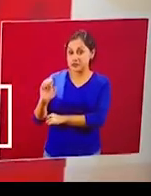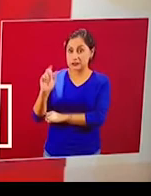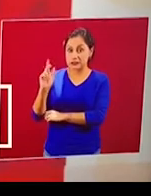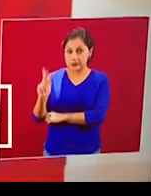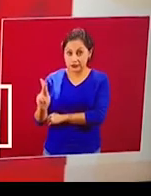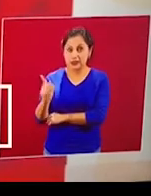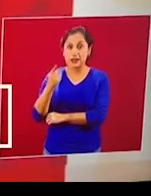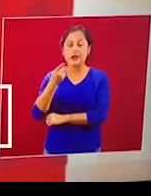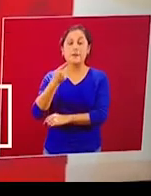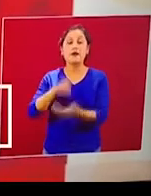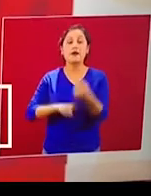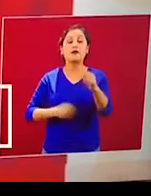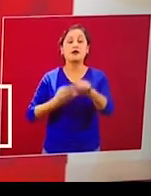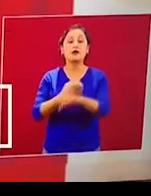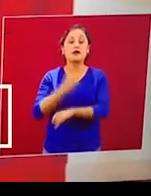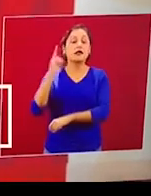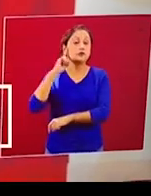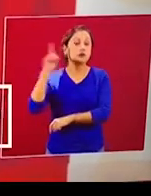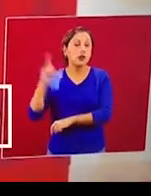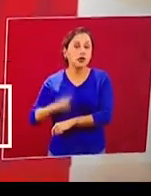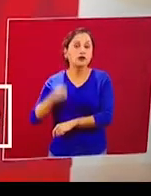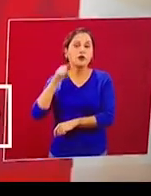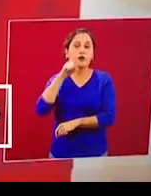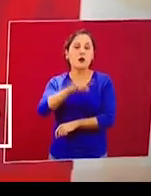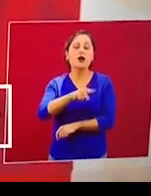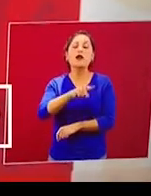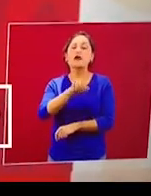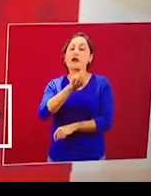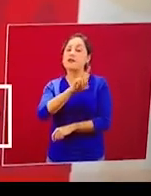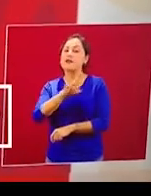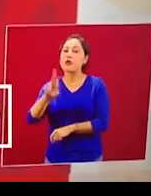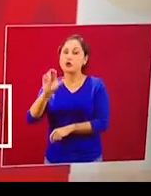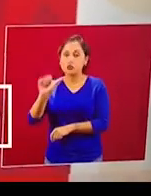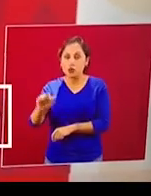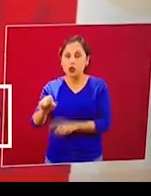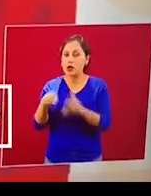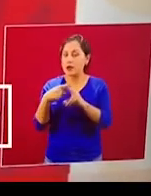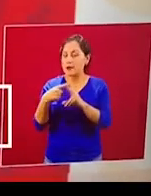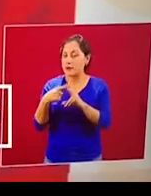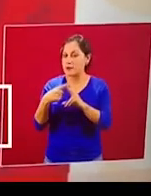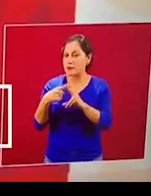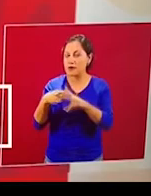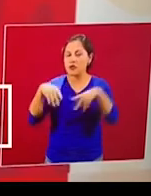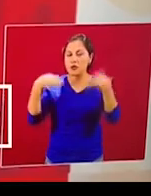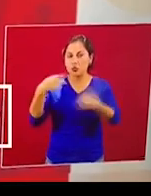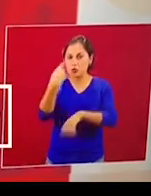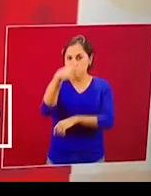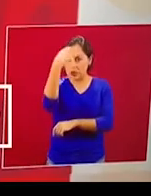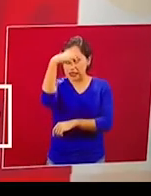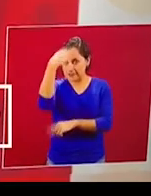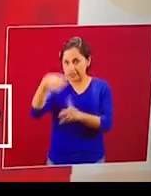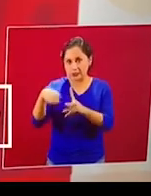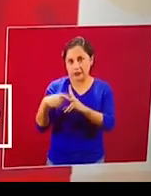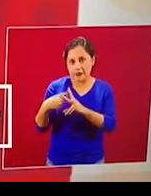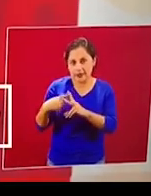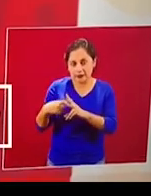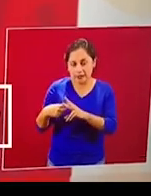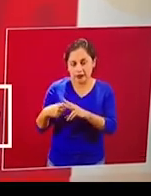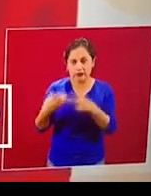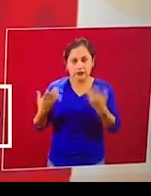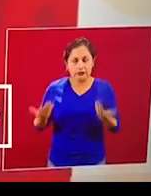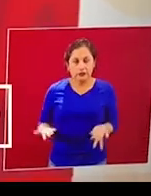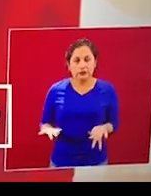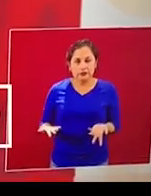de Prevención y Promoción de la Salud Federal, Hugo López-Gatell, mencionó a la secretaria de Educación de Zacatecas, Gema Mercado Sánchez, por su gran capacidad